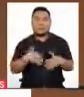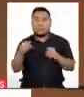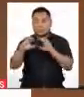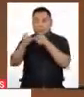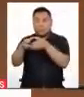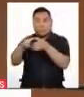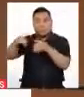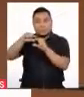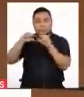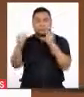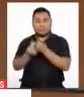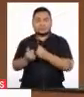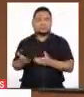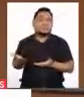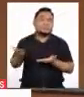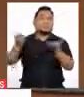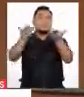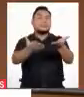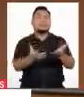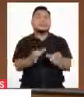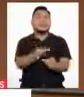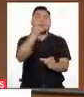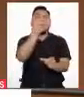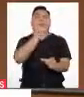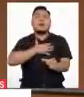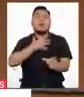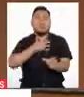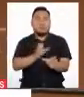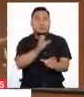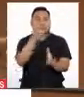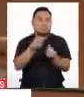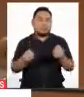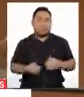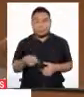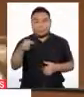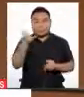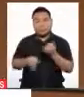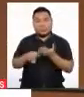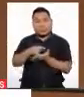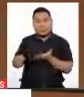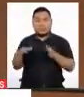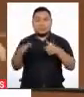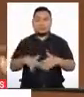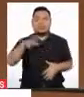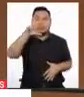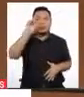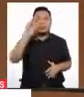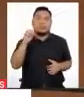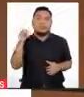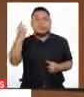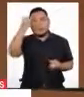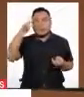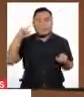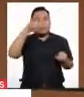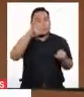equipo, una planta para producir oxígeno. En la última semana, alrededor de 30 viajes,